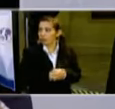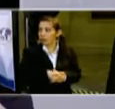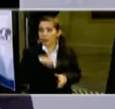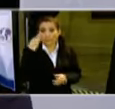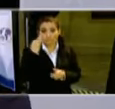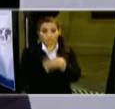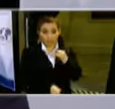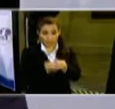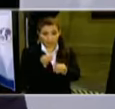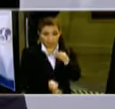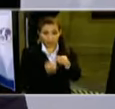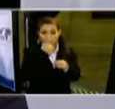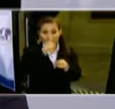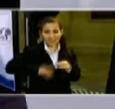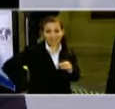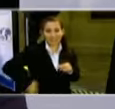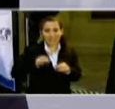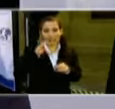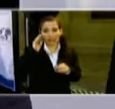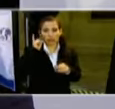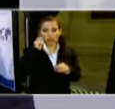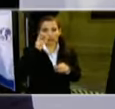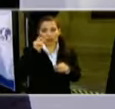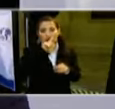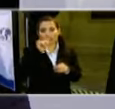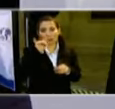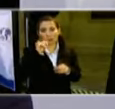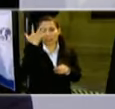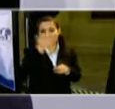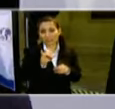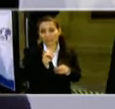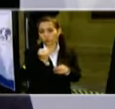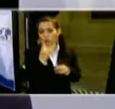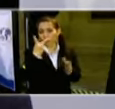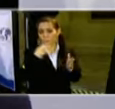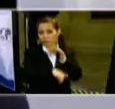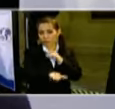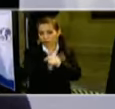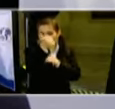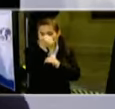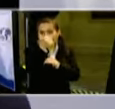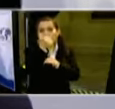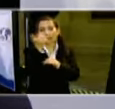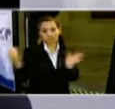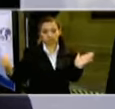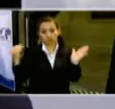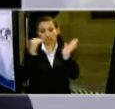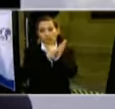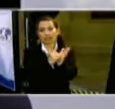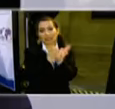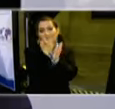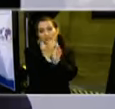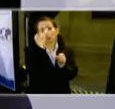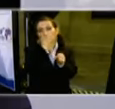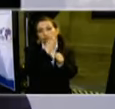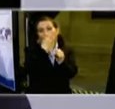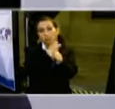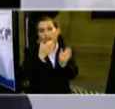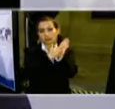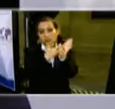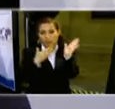Finalmente, como señalaba también la doctora Zamudio, el 10 de junio de 2011 se incluye este octavo